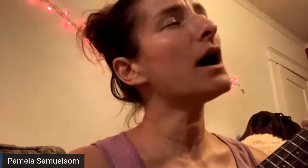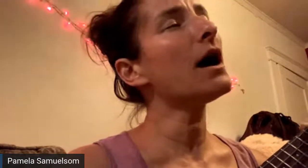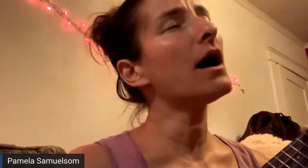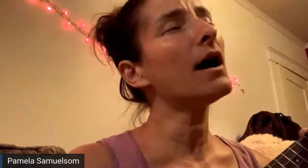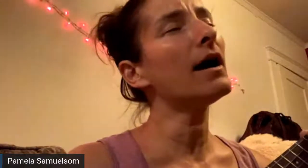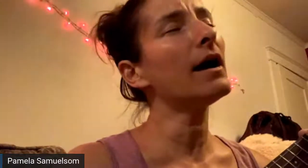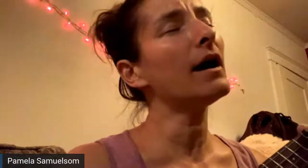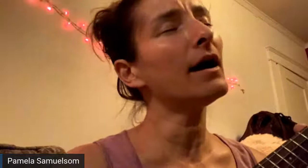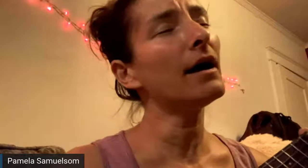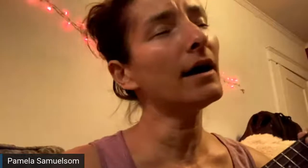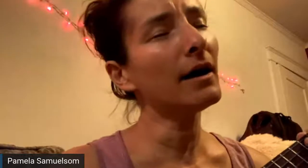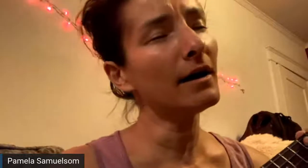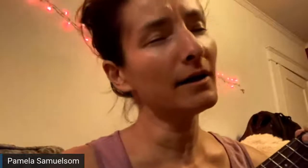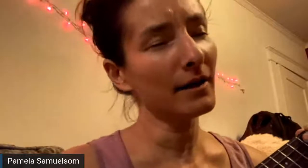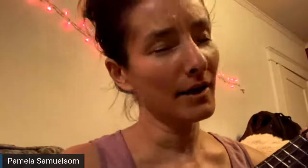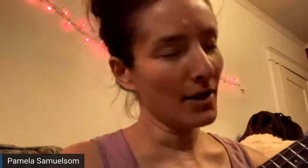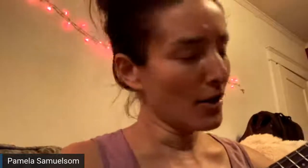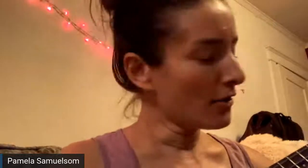Mariposa,